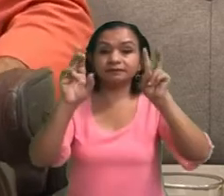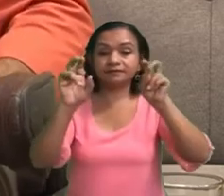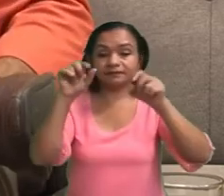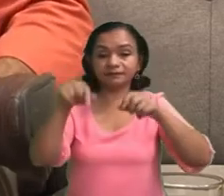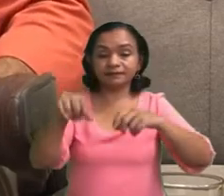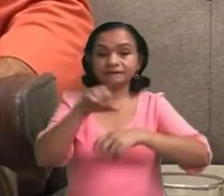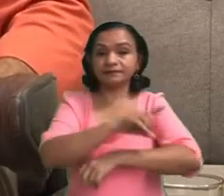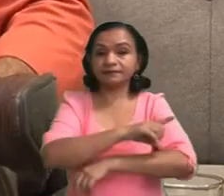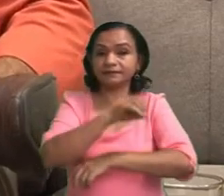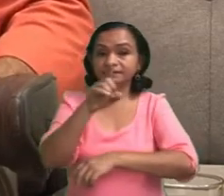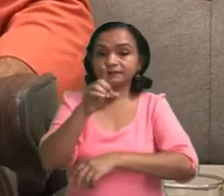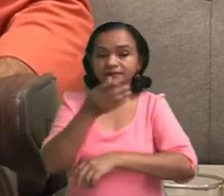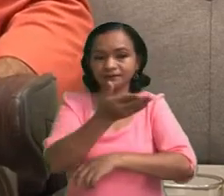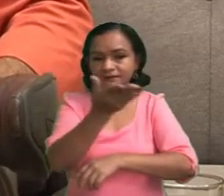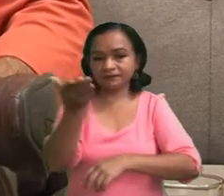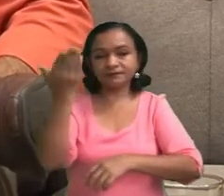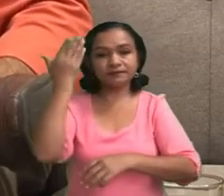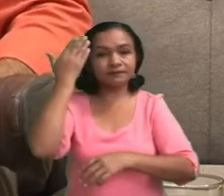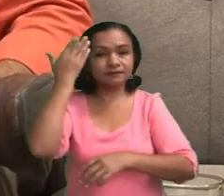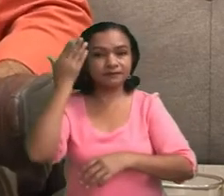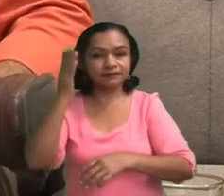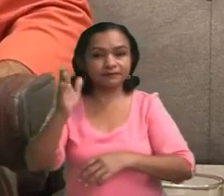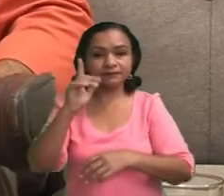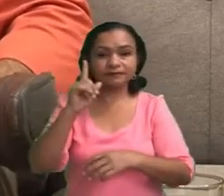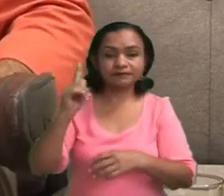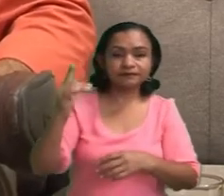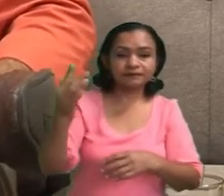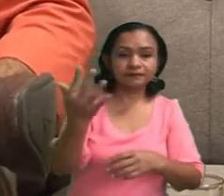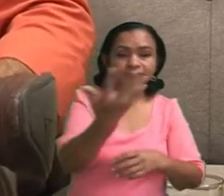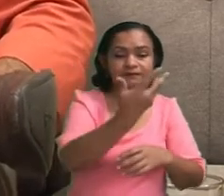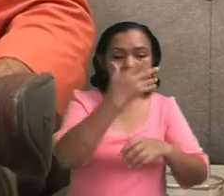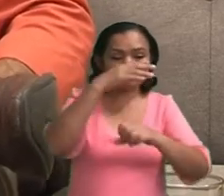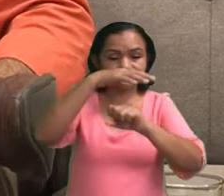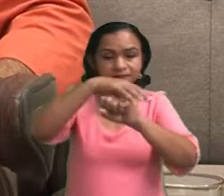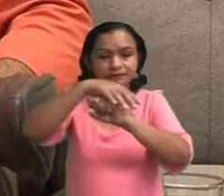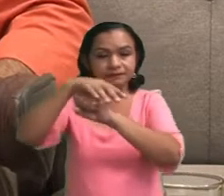hoy, como ustedes muy bien saben, todas las comisiones de la